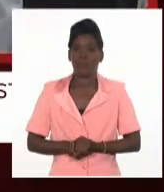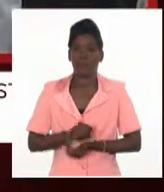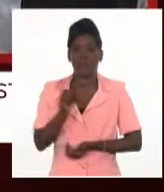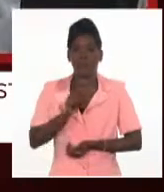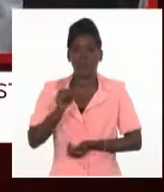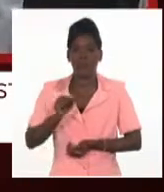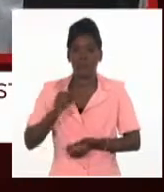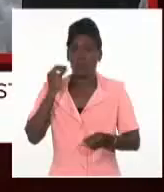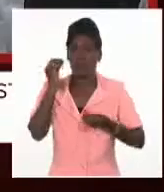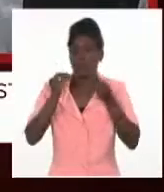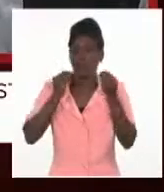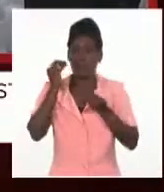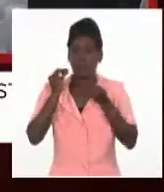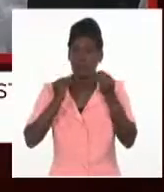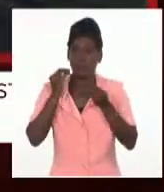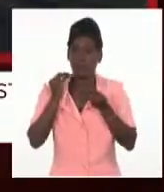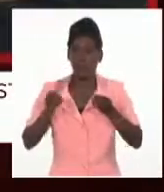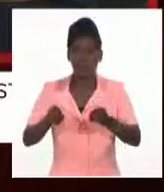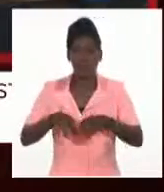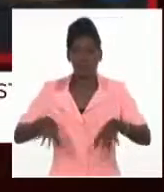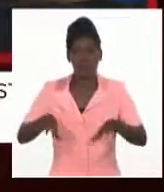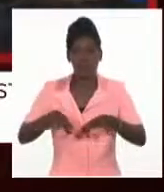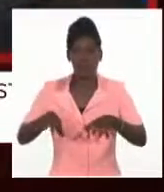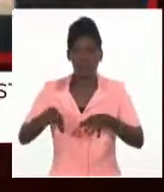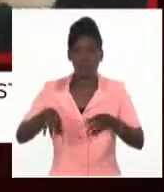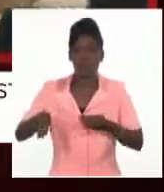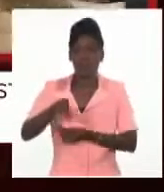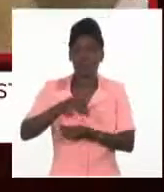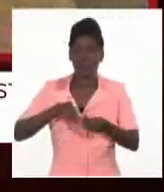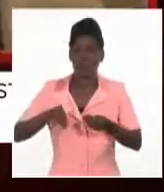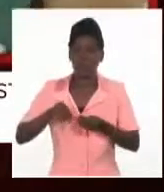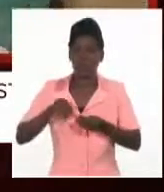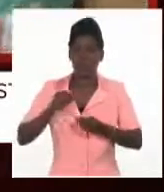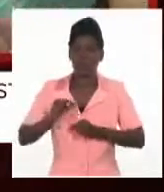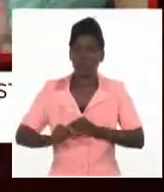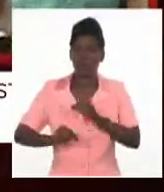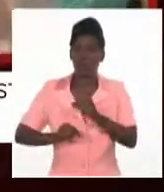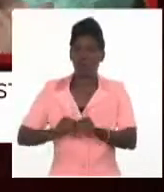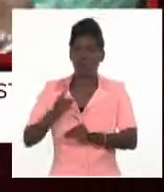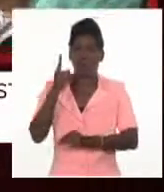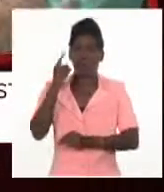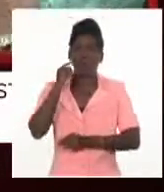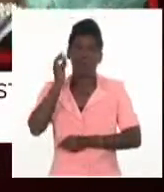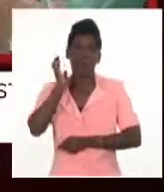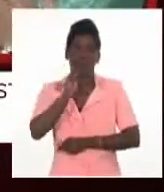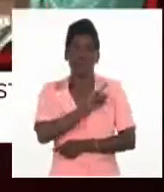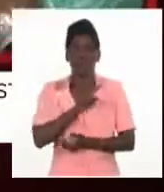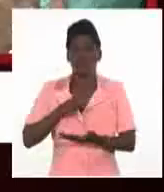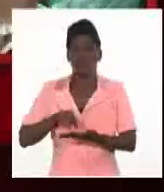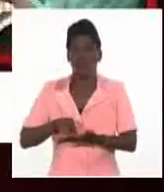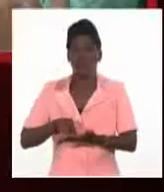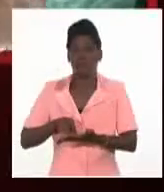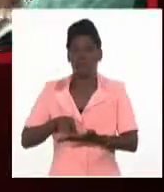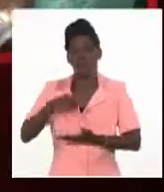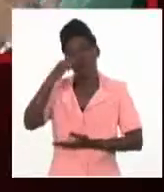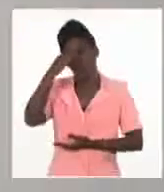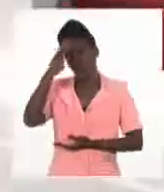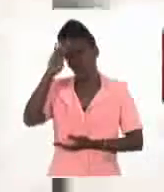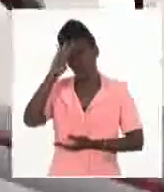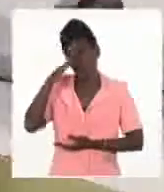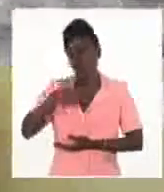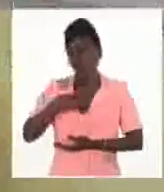de la situación y de los cambios que se han producido desde la última conferencia hasta la actualidad. Cuba tiene saldos